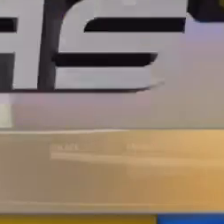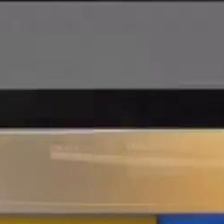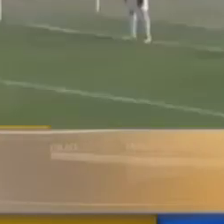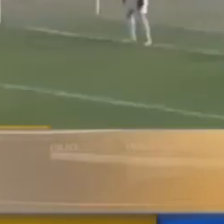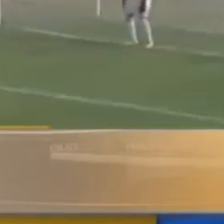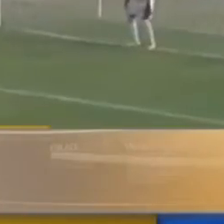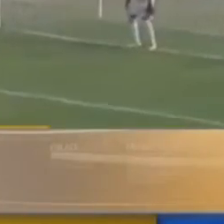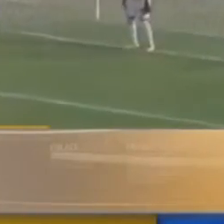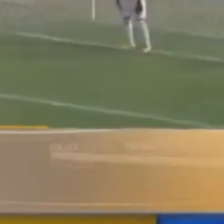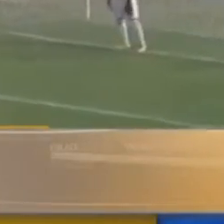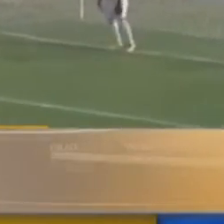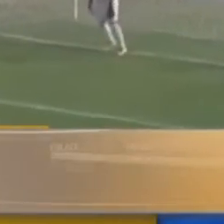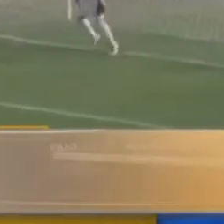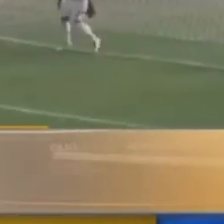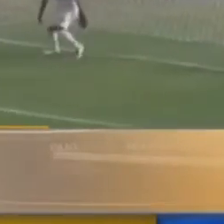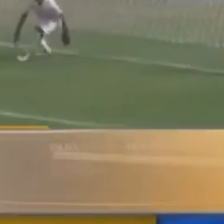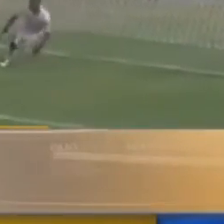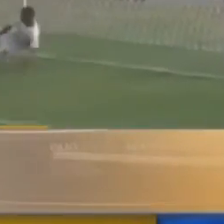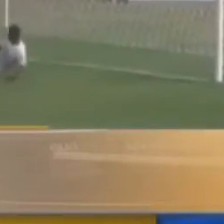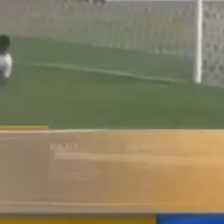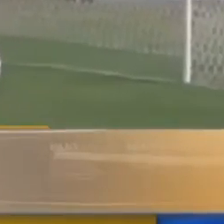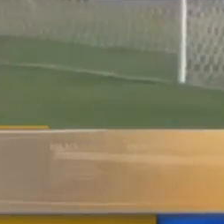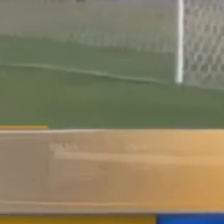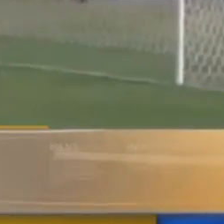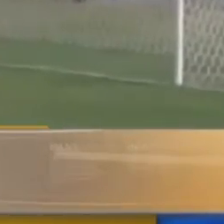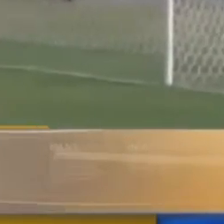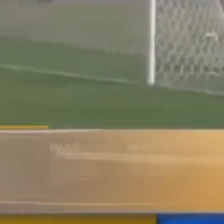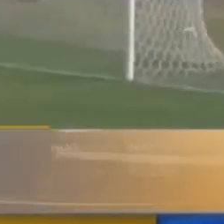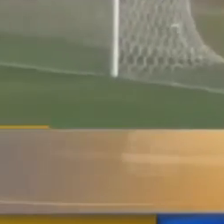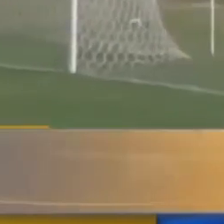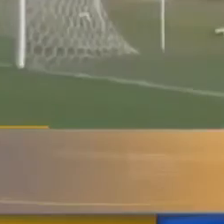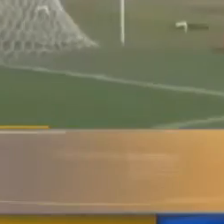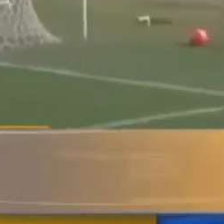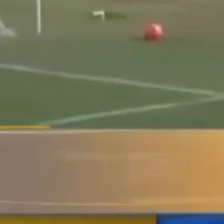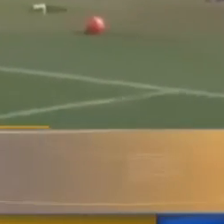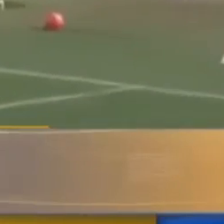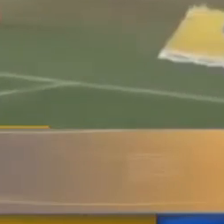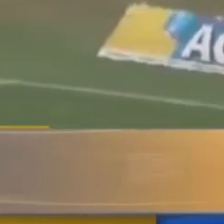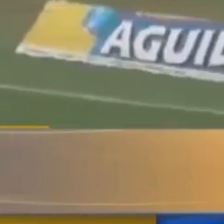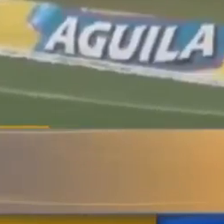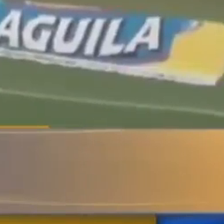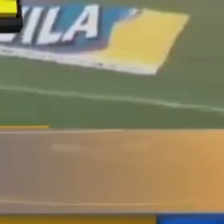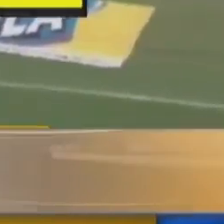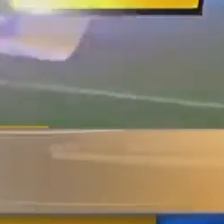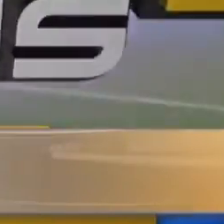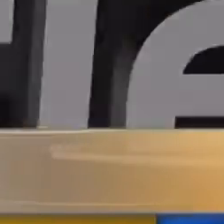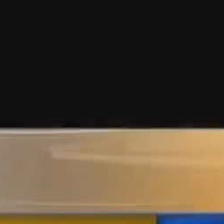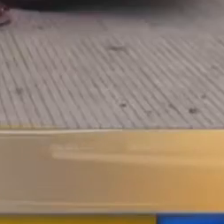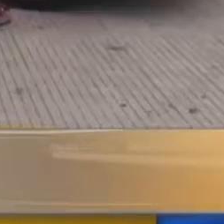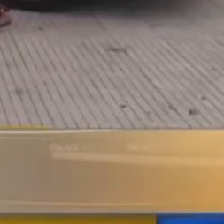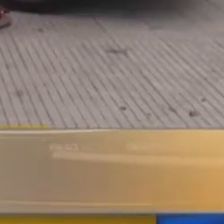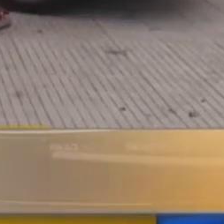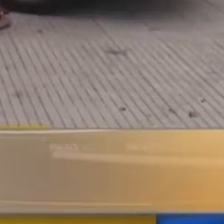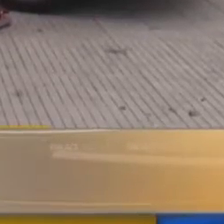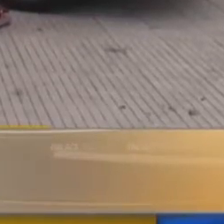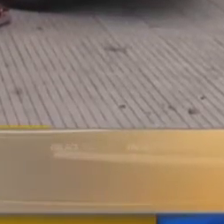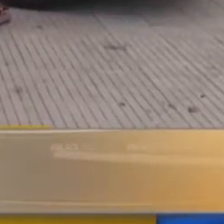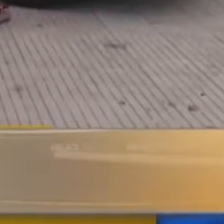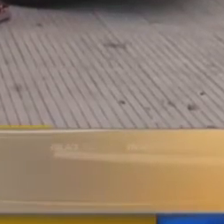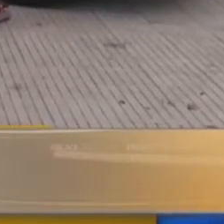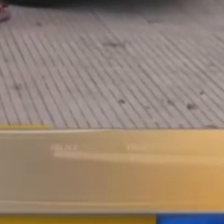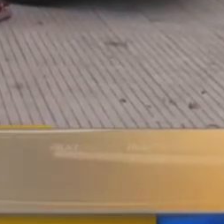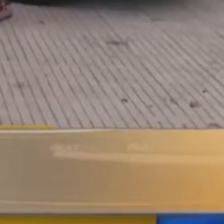convocatoria. En los deportes, en Copa Águila, Alianza Petrolera cayó 2-1 ante Unión Magdalena en juego celebrado en Magangué. Y al cierre,